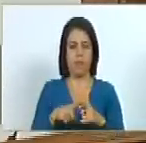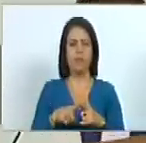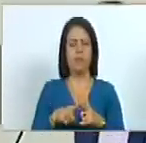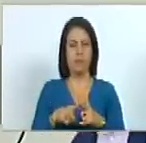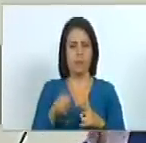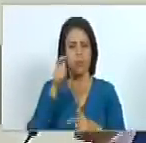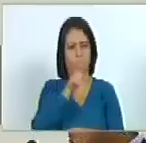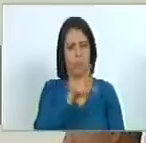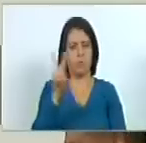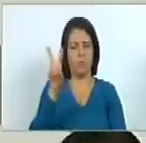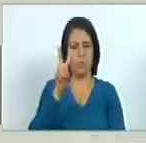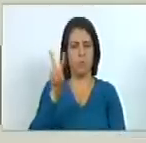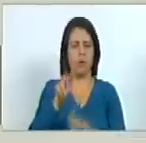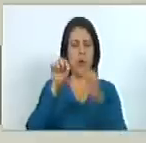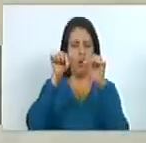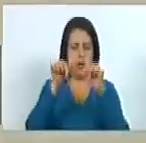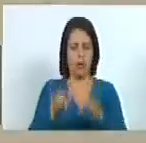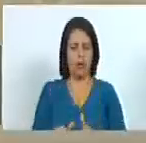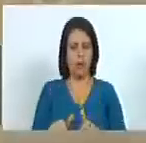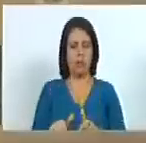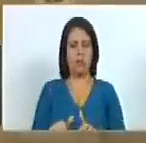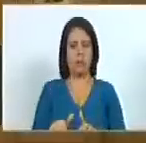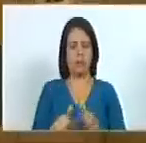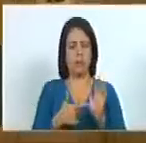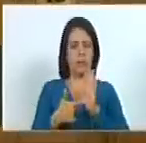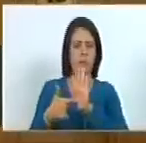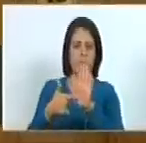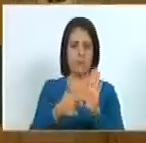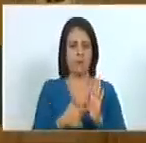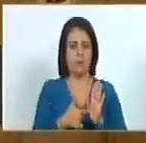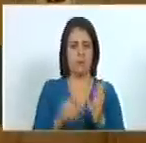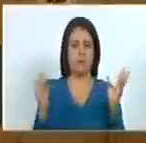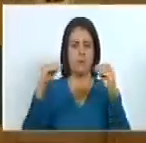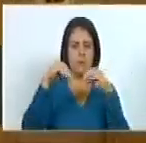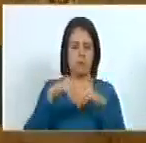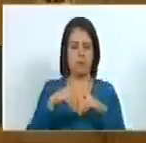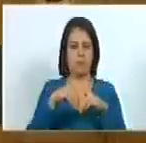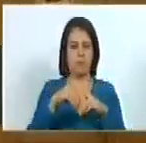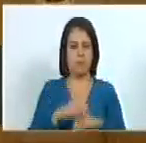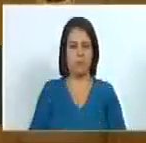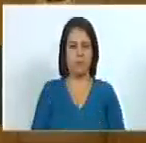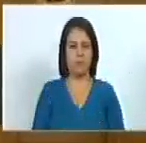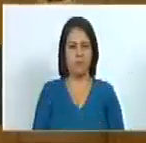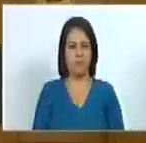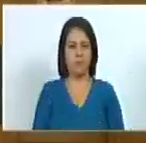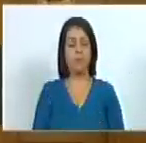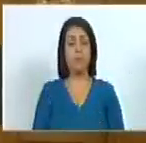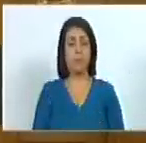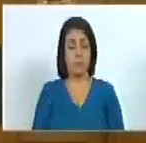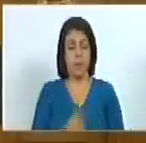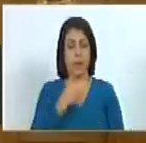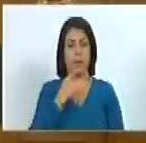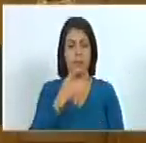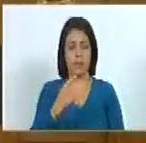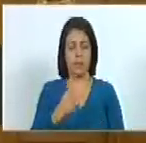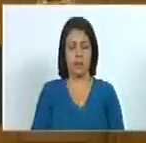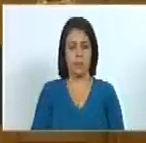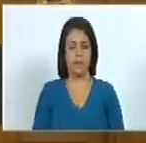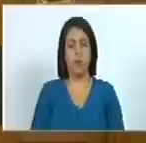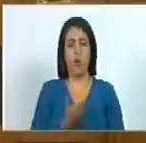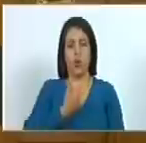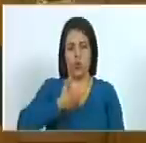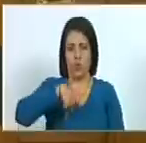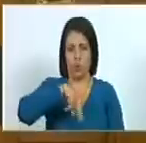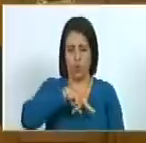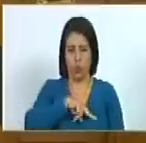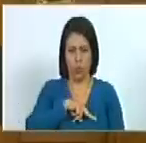venezolano. Hoy estamos presentando un acuerdo para expresar